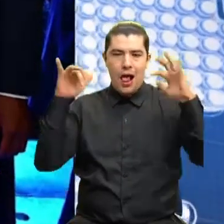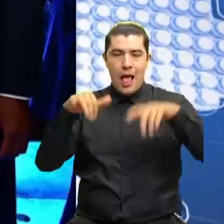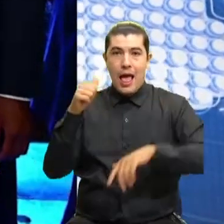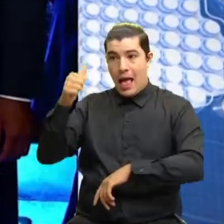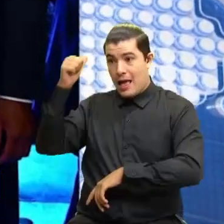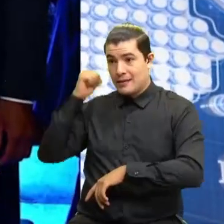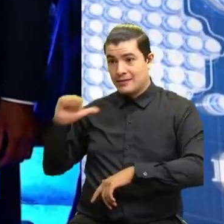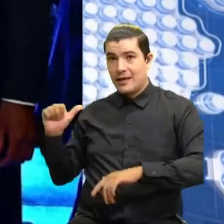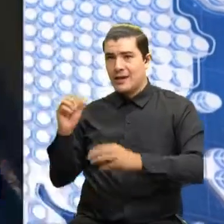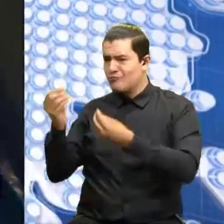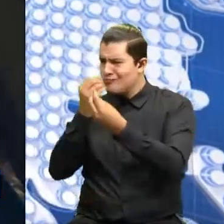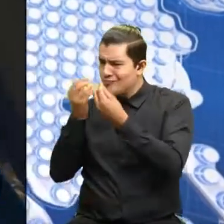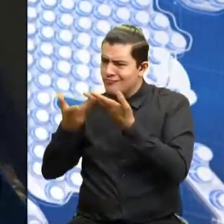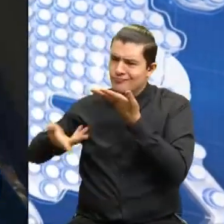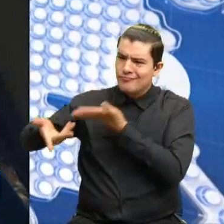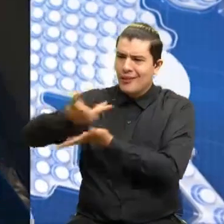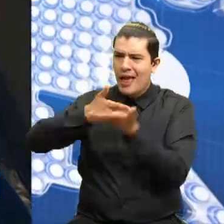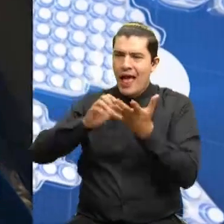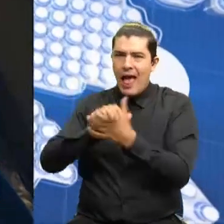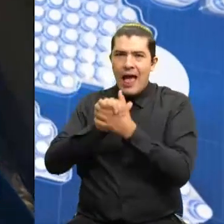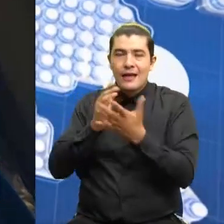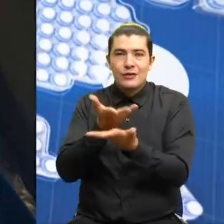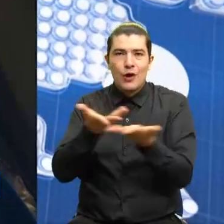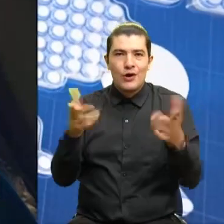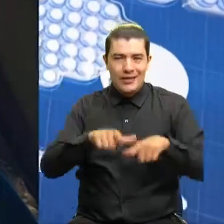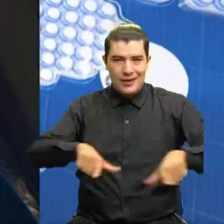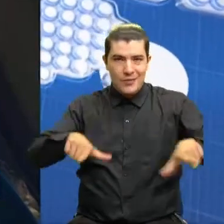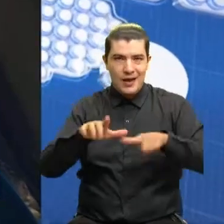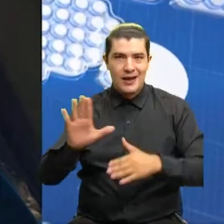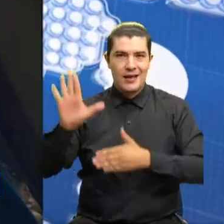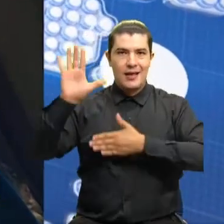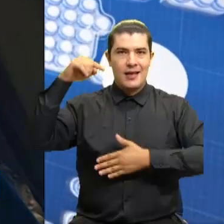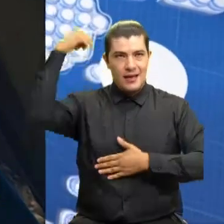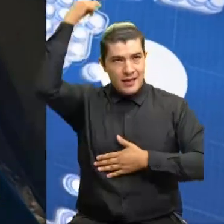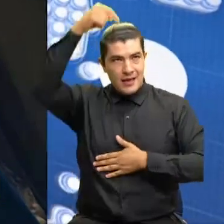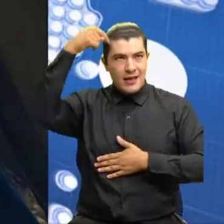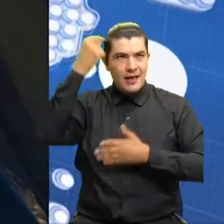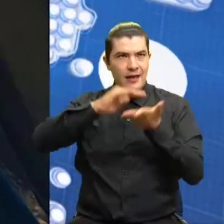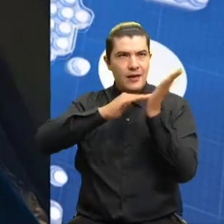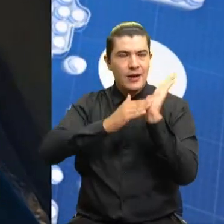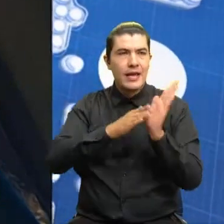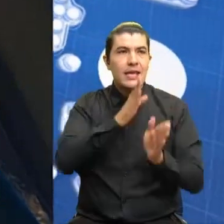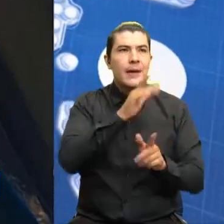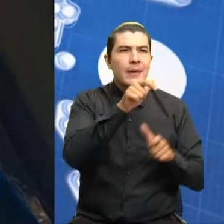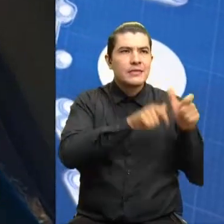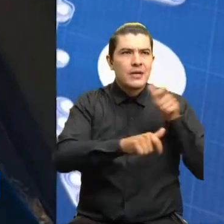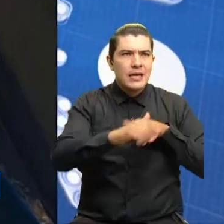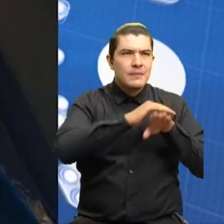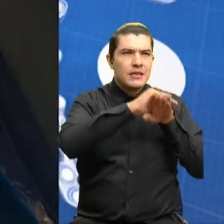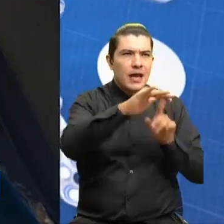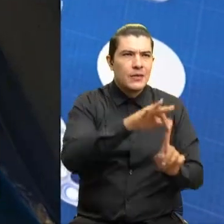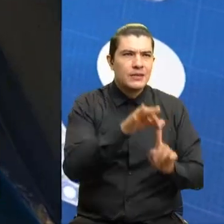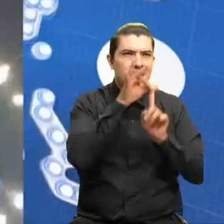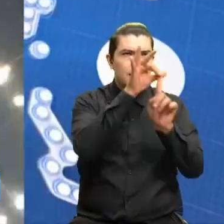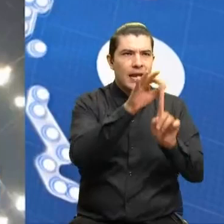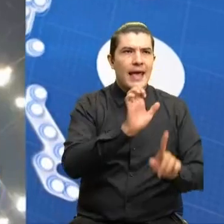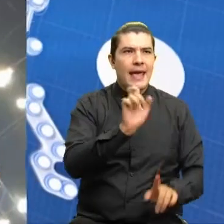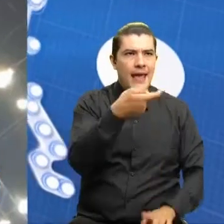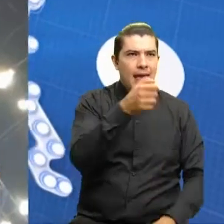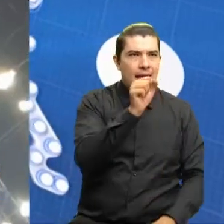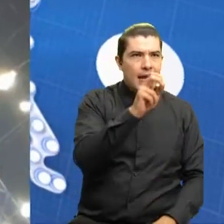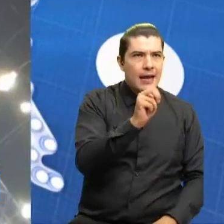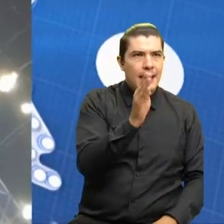cena de amigos. Se realizó en el Cerro El Santísimo de Florida Blanca, con invitados muy, pero muy especiales. Egan